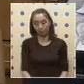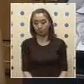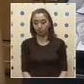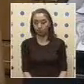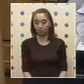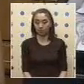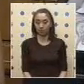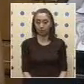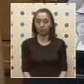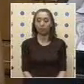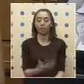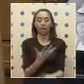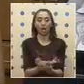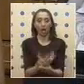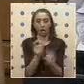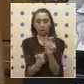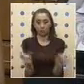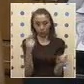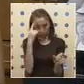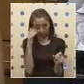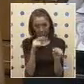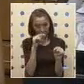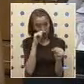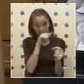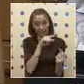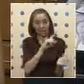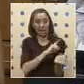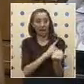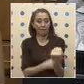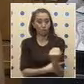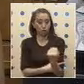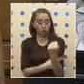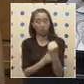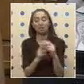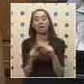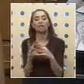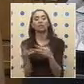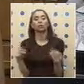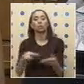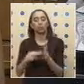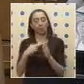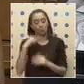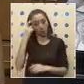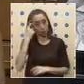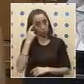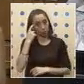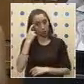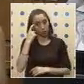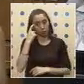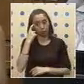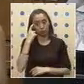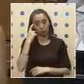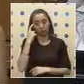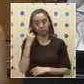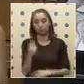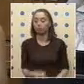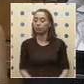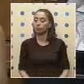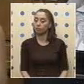Y hay gente que cree que este recurso de la fuerza puede resolver todos los problemas. Yo me recuerdo que nos han vendido, por ejemplo,